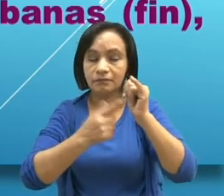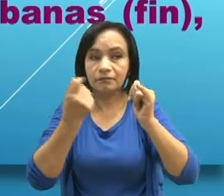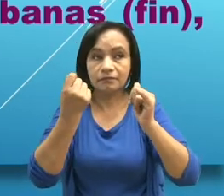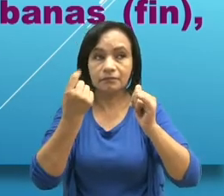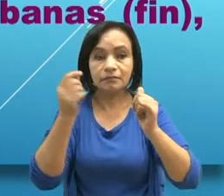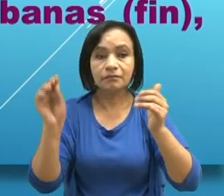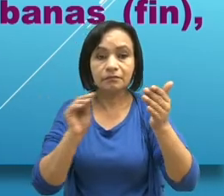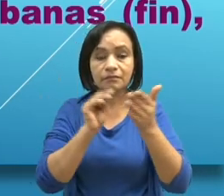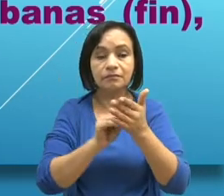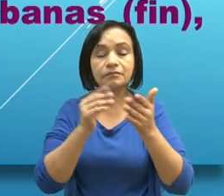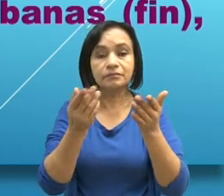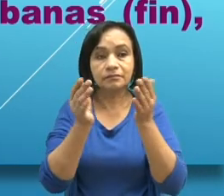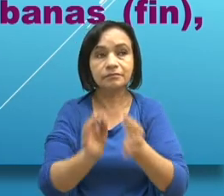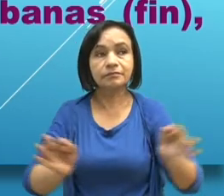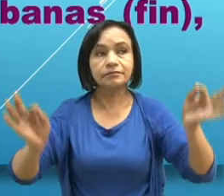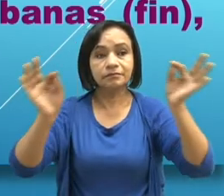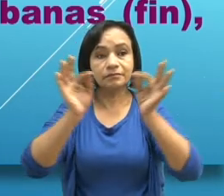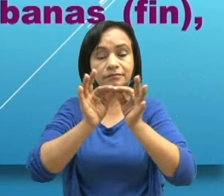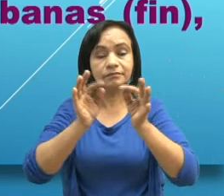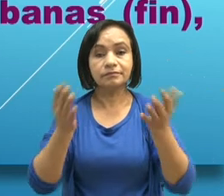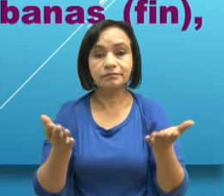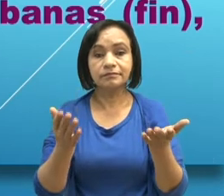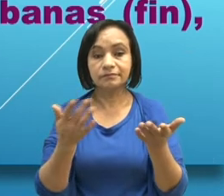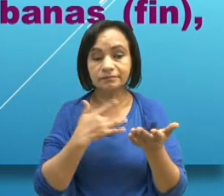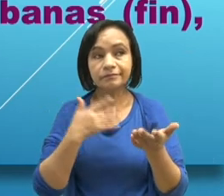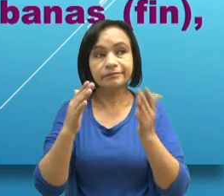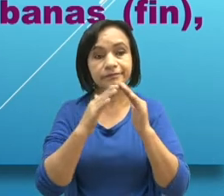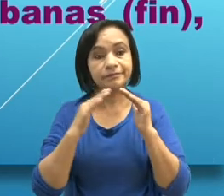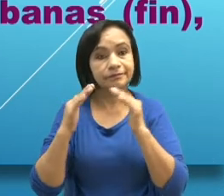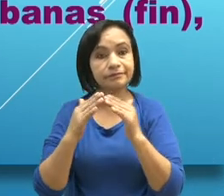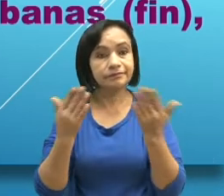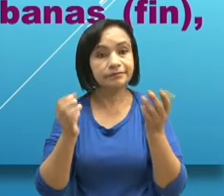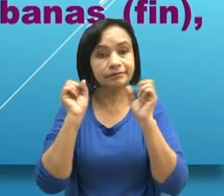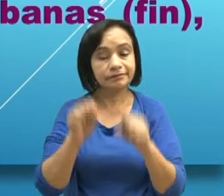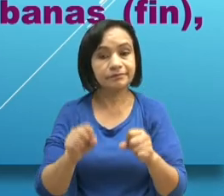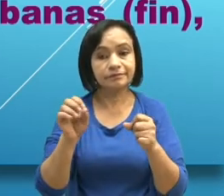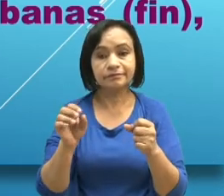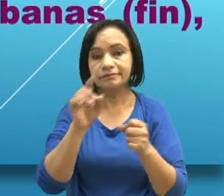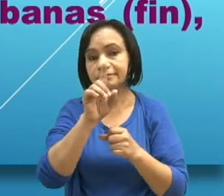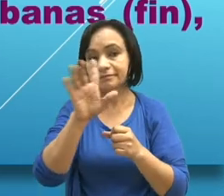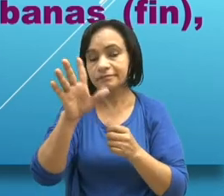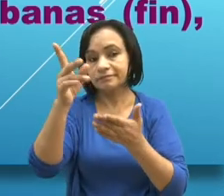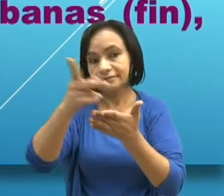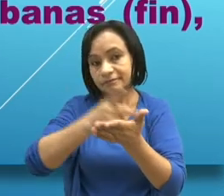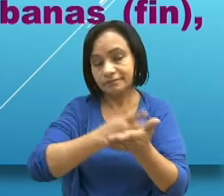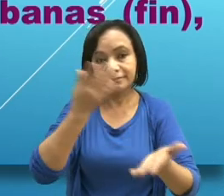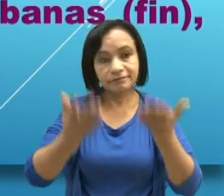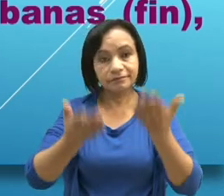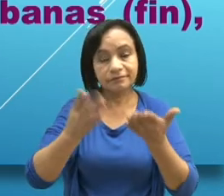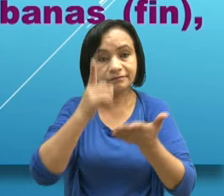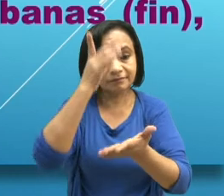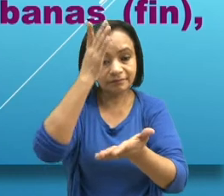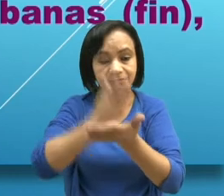demanda que tenemos muy, muy, muy sentida en esta ciudad. Por lo tanto, podrían ser incluso unos 15 proyectos, ¿verdad?, que una